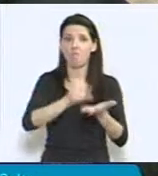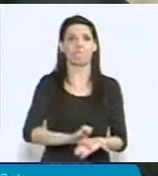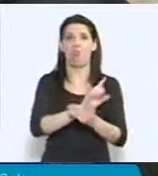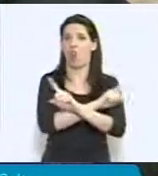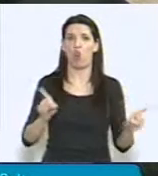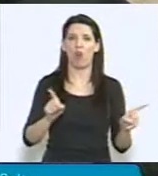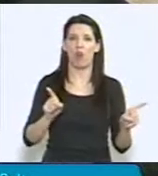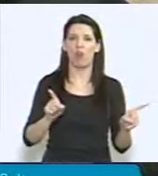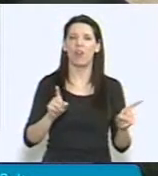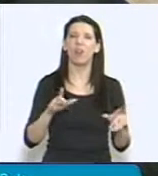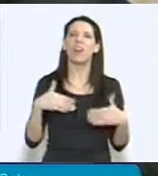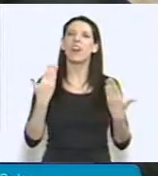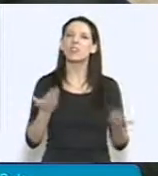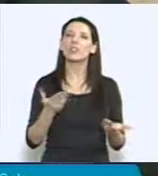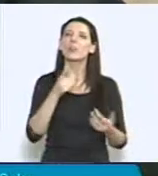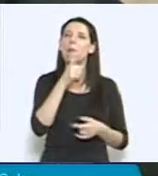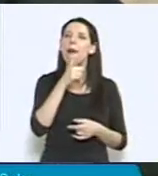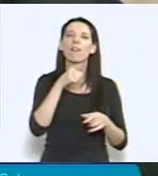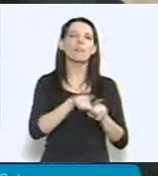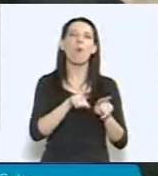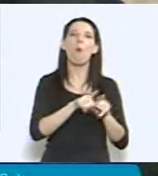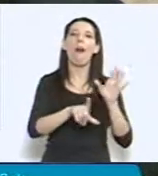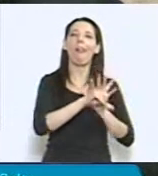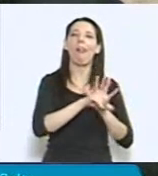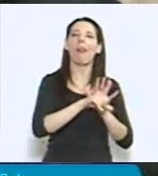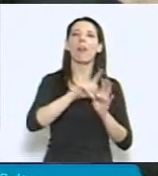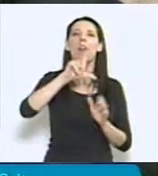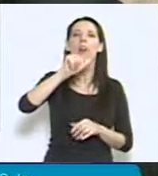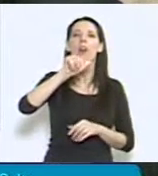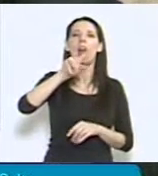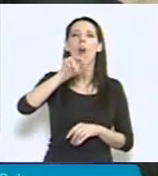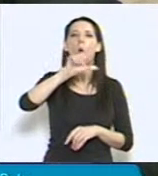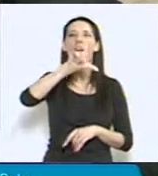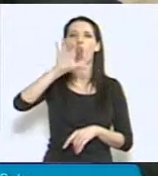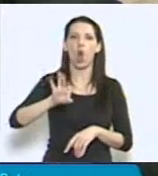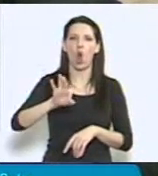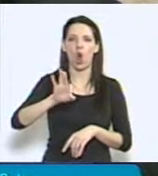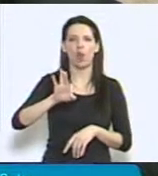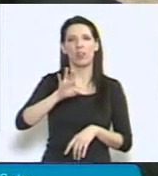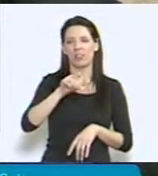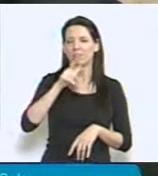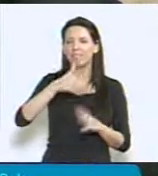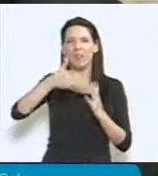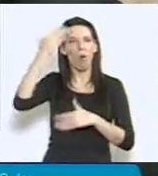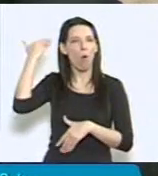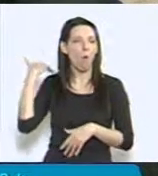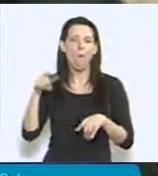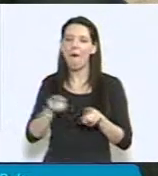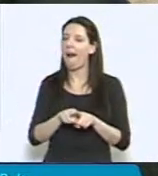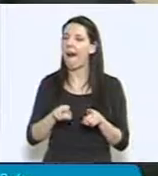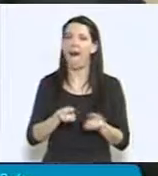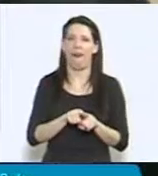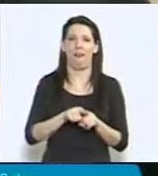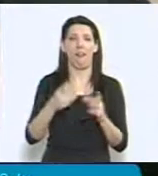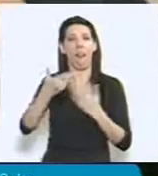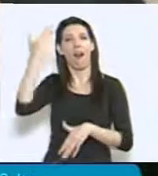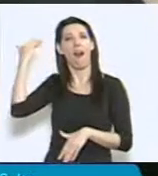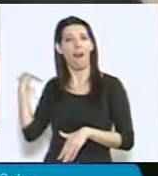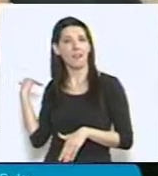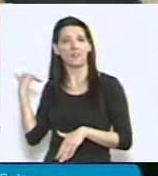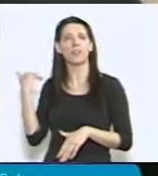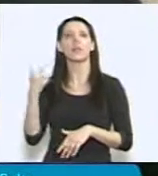contrario al derecho de los jubilados a tener el 82% móvil. Se lo va a tomar como parámetro, como piedra